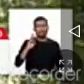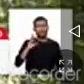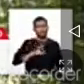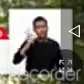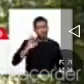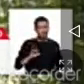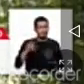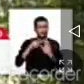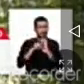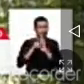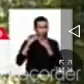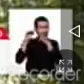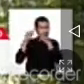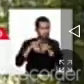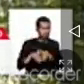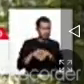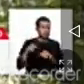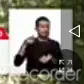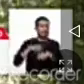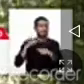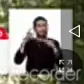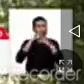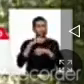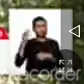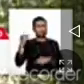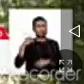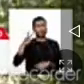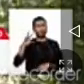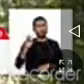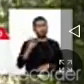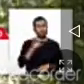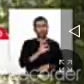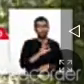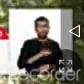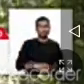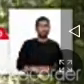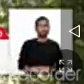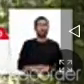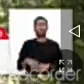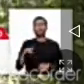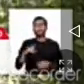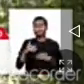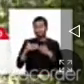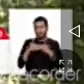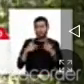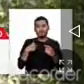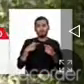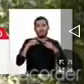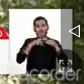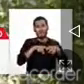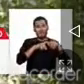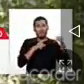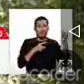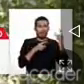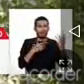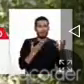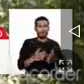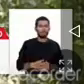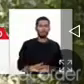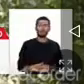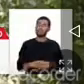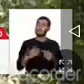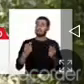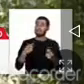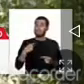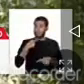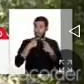6% negativo, dada la crisis económica global de 2009 y nuestra cercanía y dependencia con Estados Unidos. Entonces, para